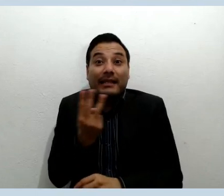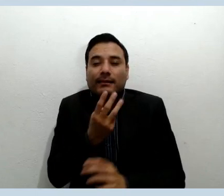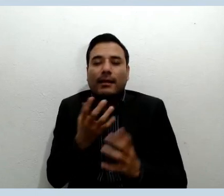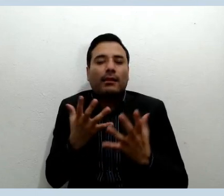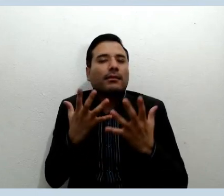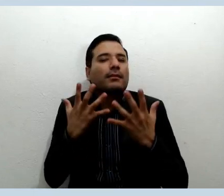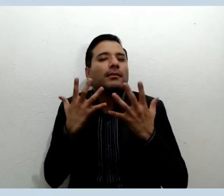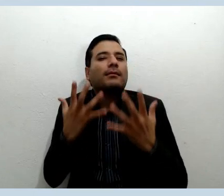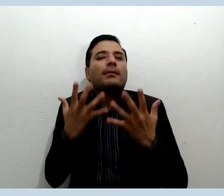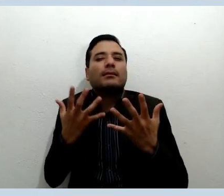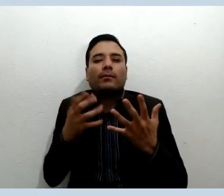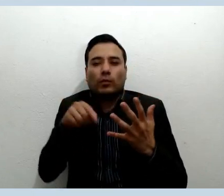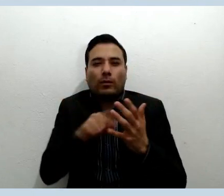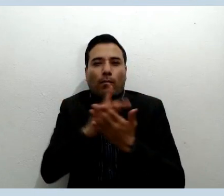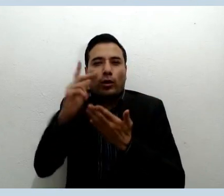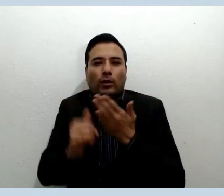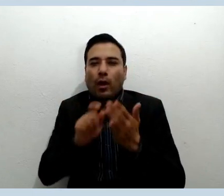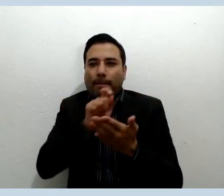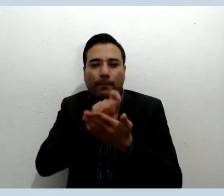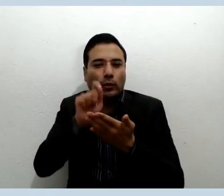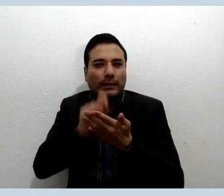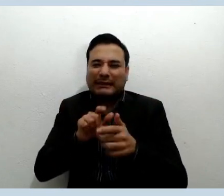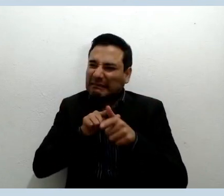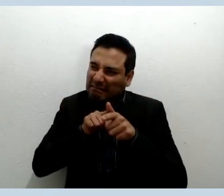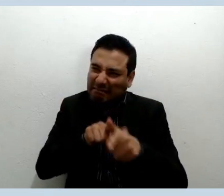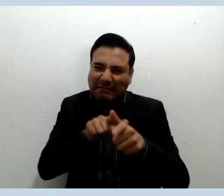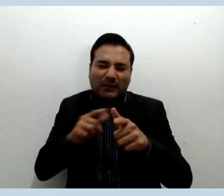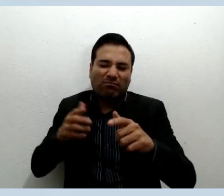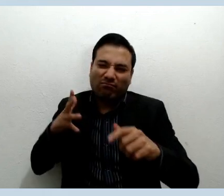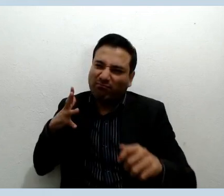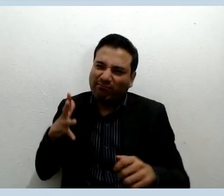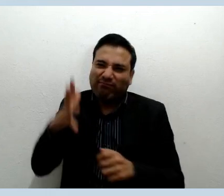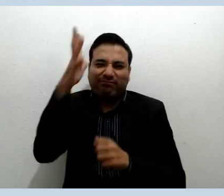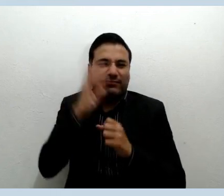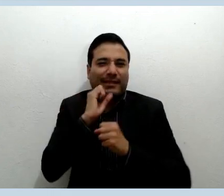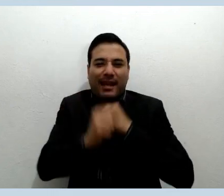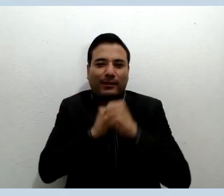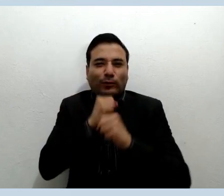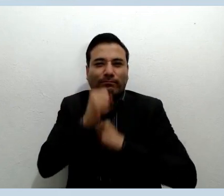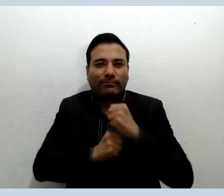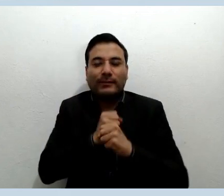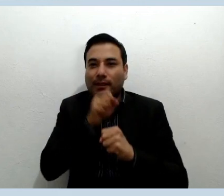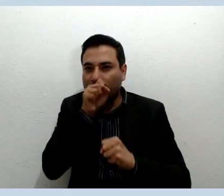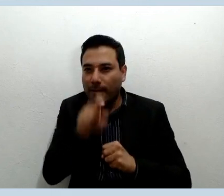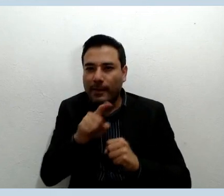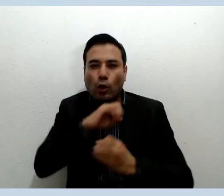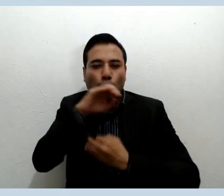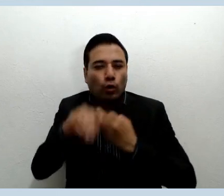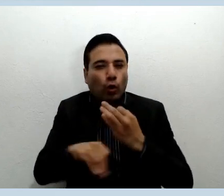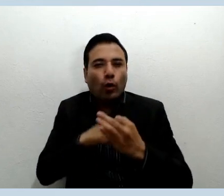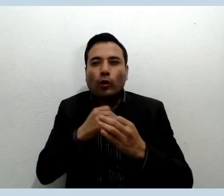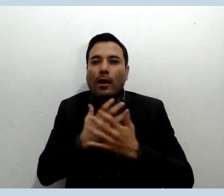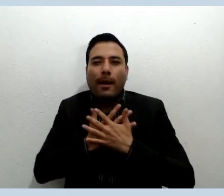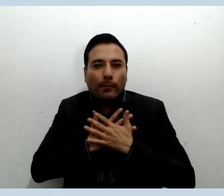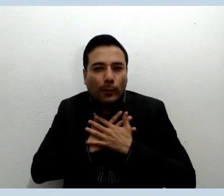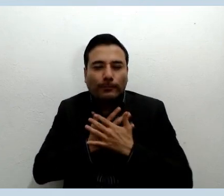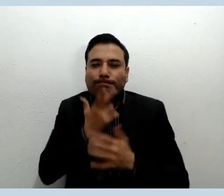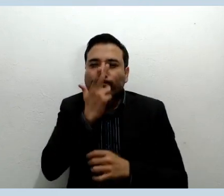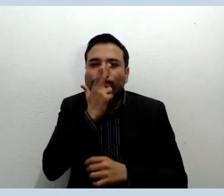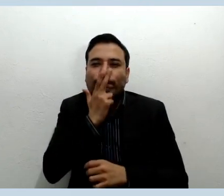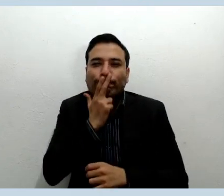larga vida y que tenga una vida tierna y amorosa como la ha tenido